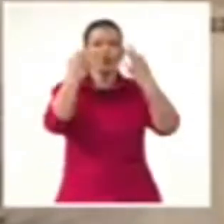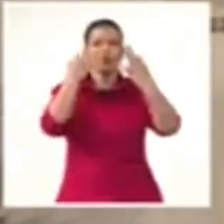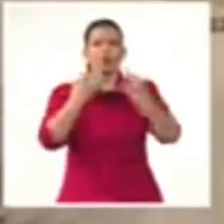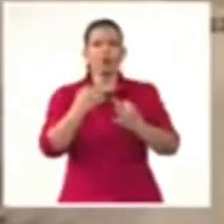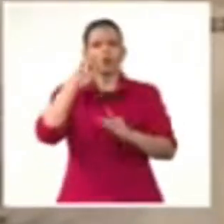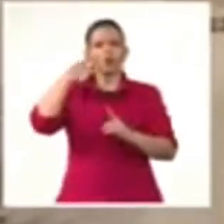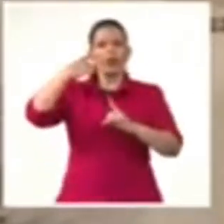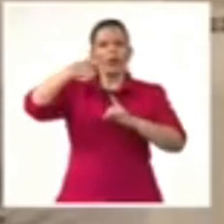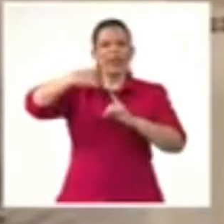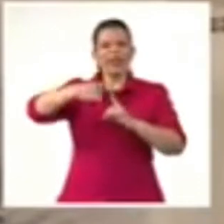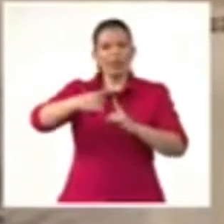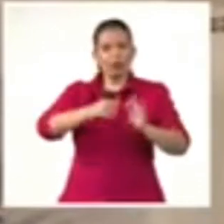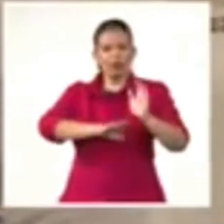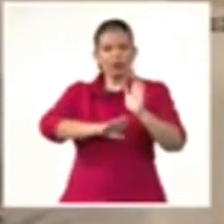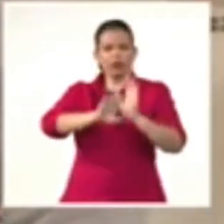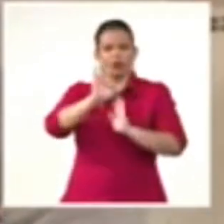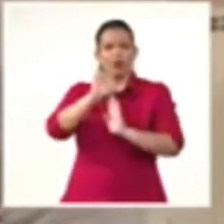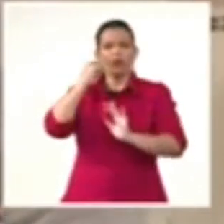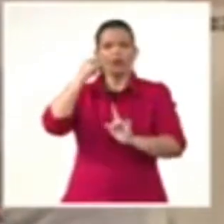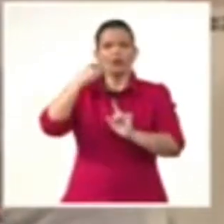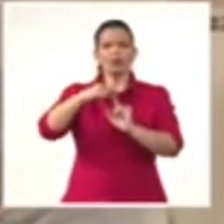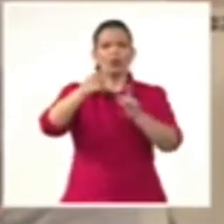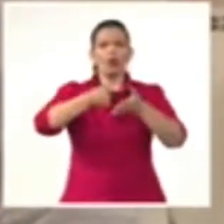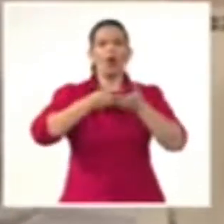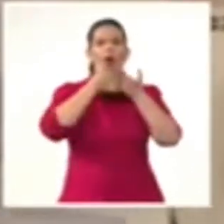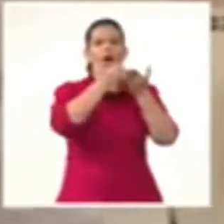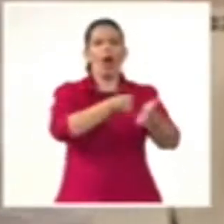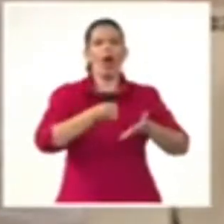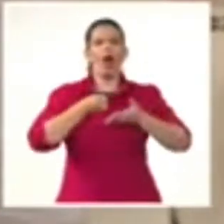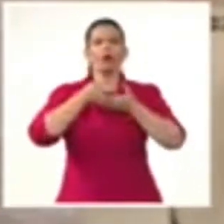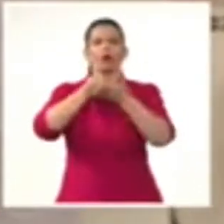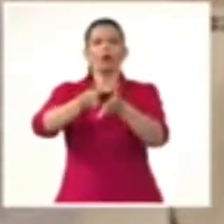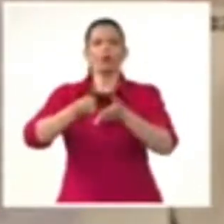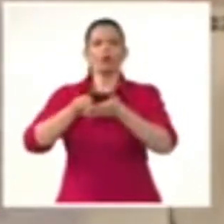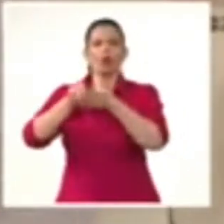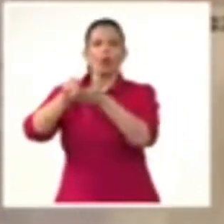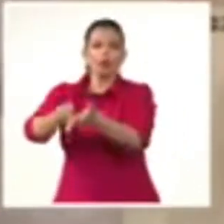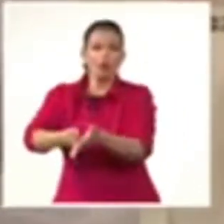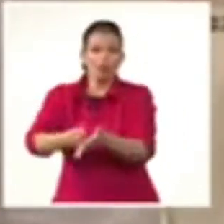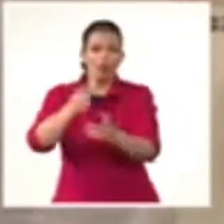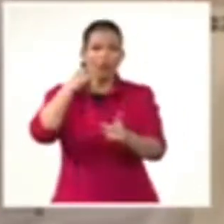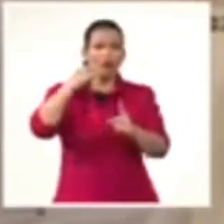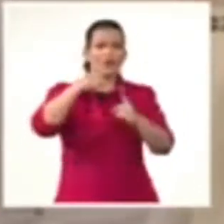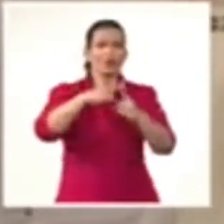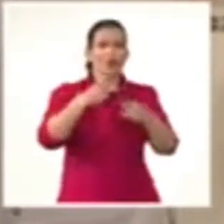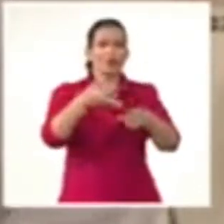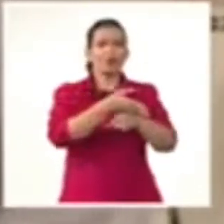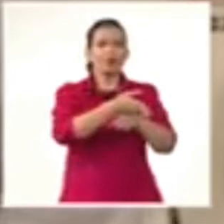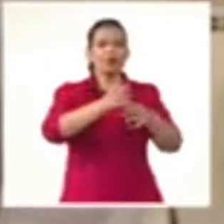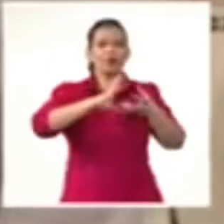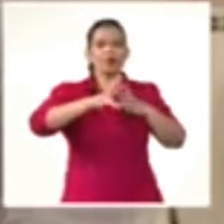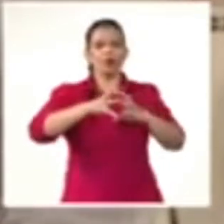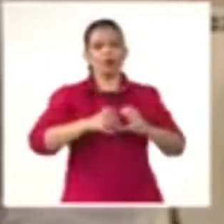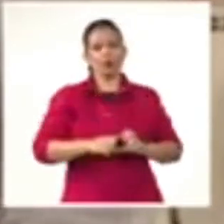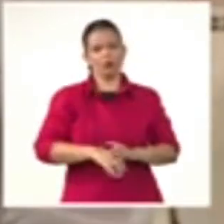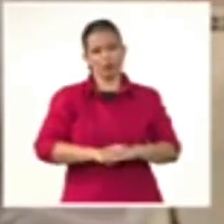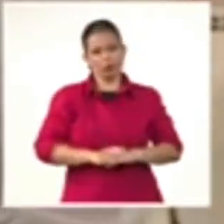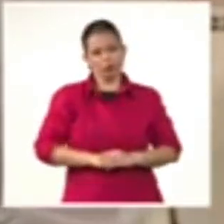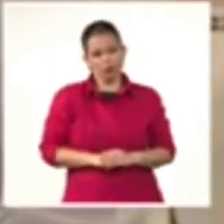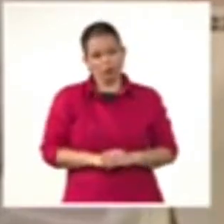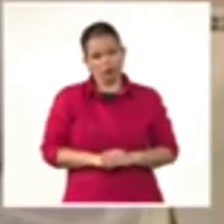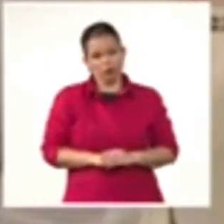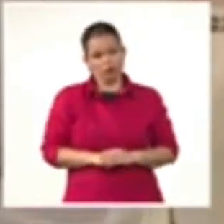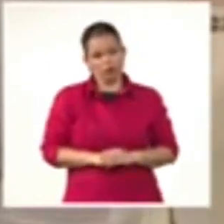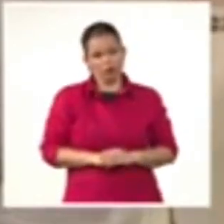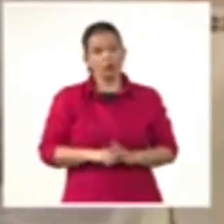de beneficiar a todos, ofreciéndoles múltiples posibilidades de realización humana. Creemos